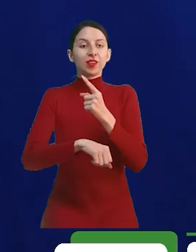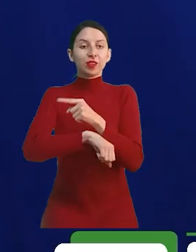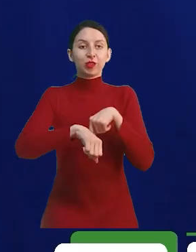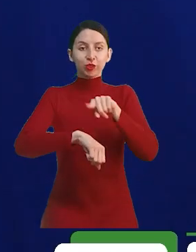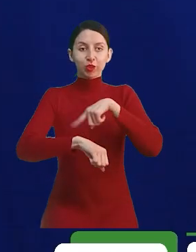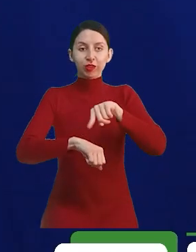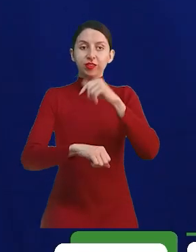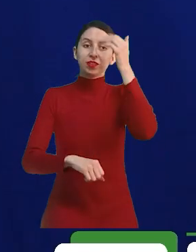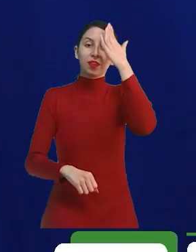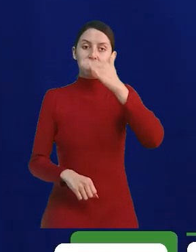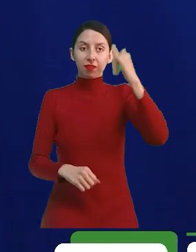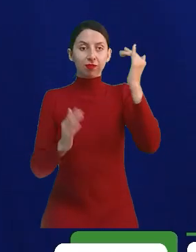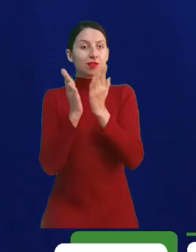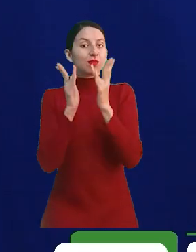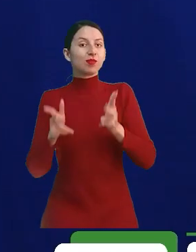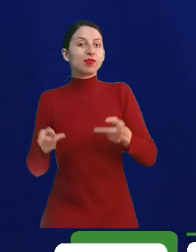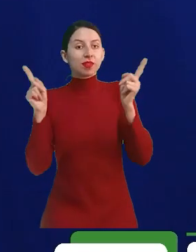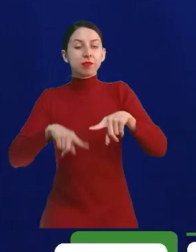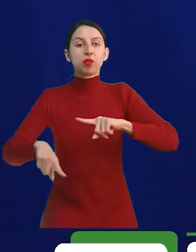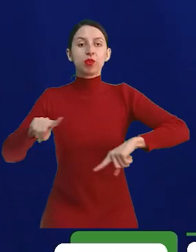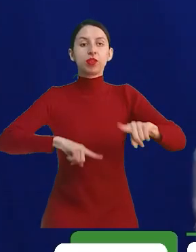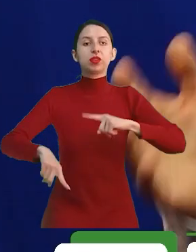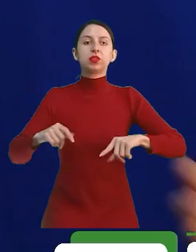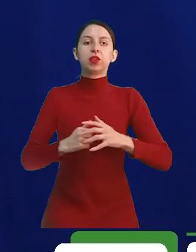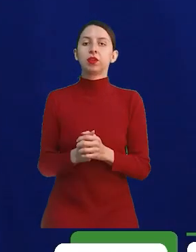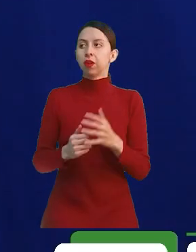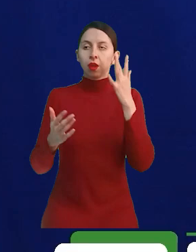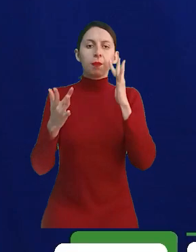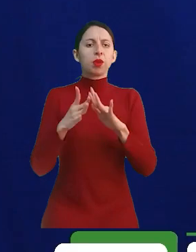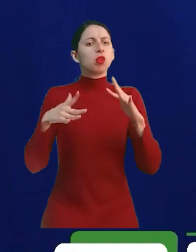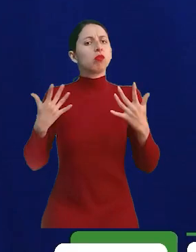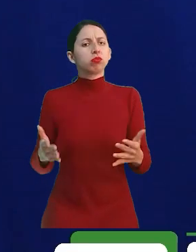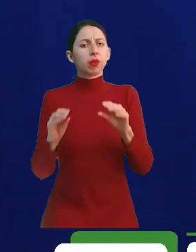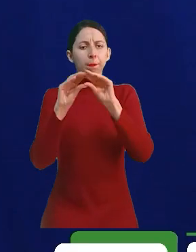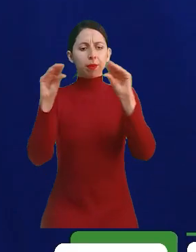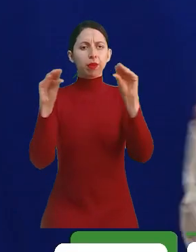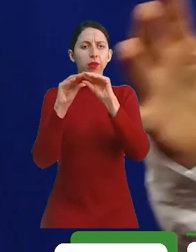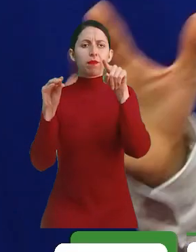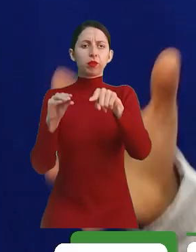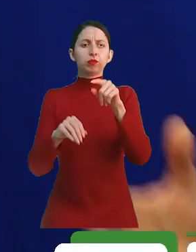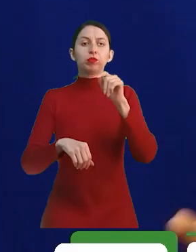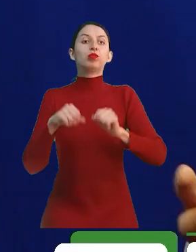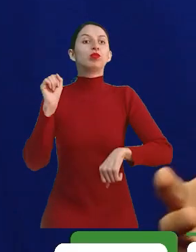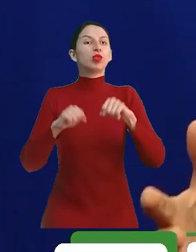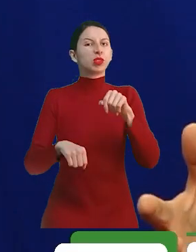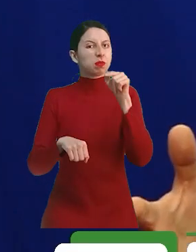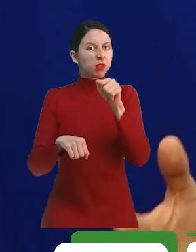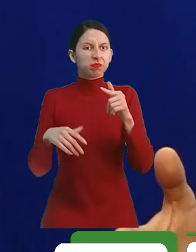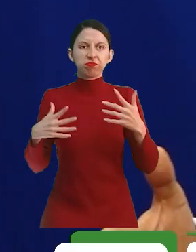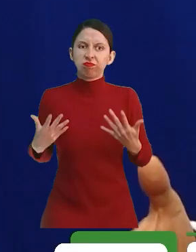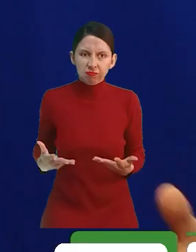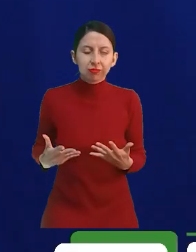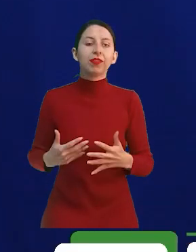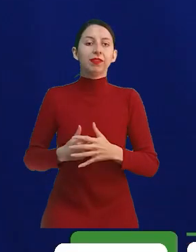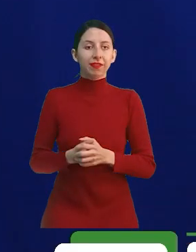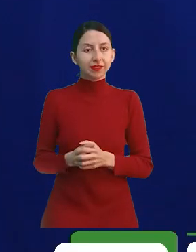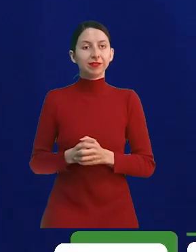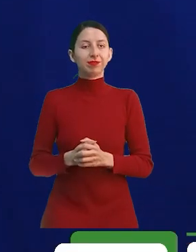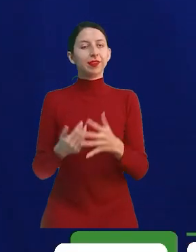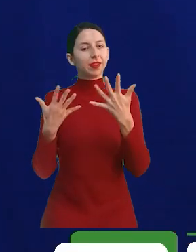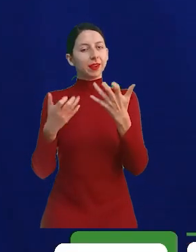tiempo completo hora cátedra estudiantes y administrativos alrededor de una plataforma que nos